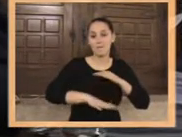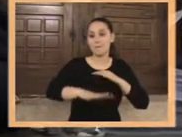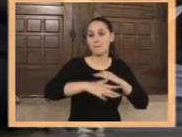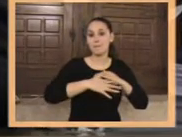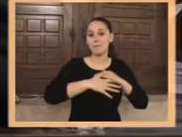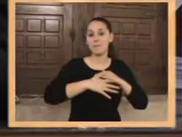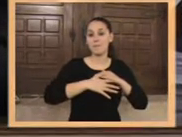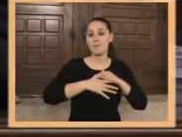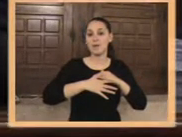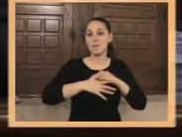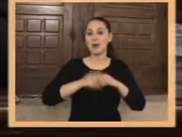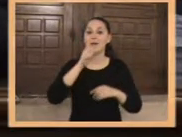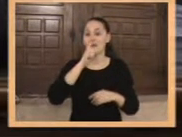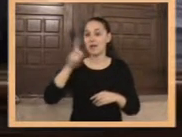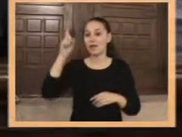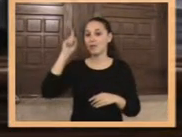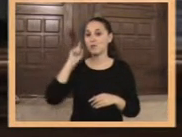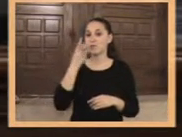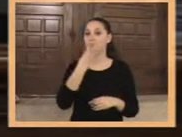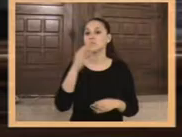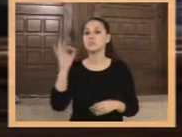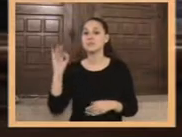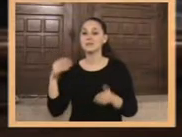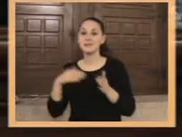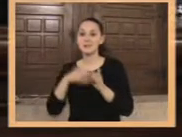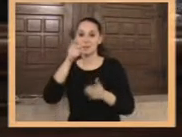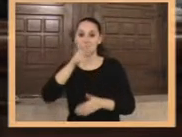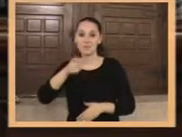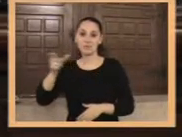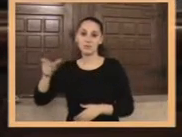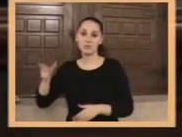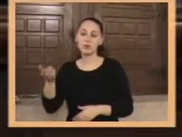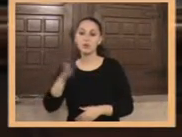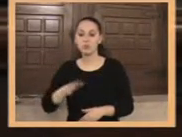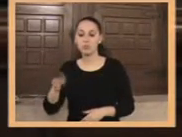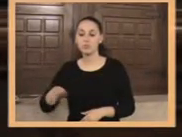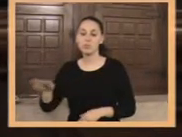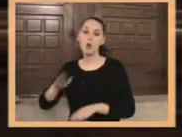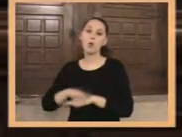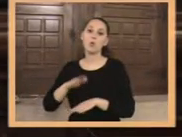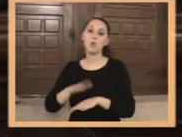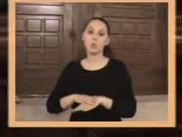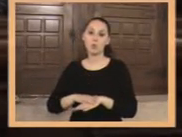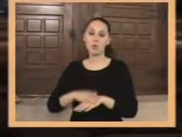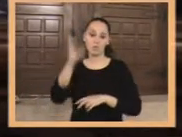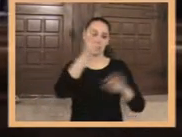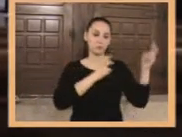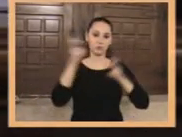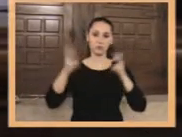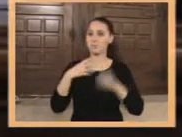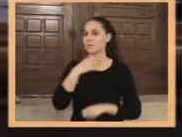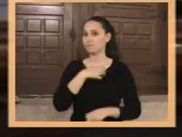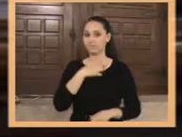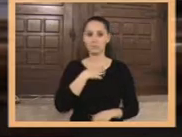el año pasado murieron más de 30.000 personas. El pasado martes 8 de marzo, las y los jefes de Estado